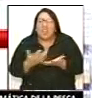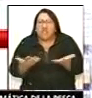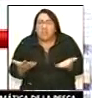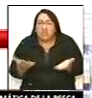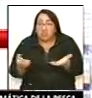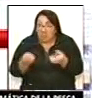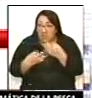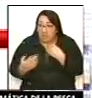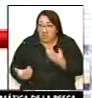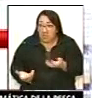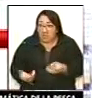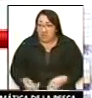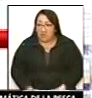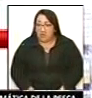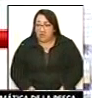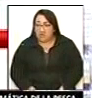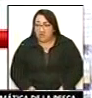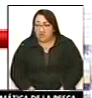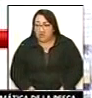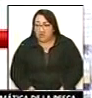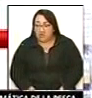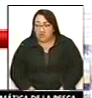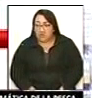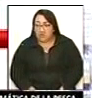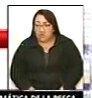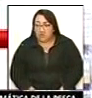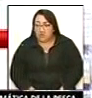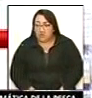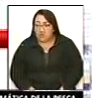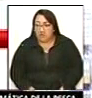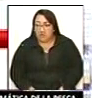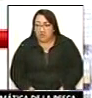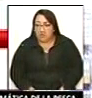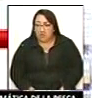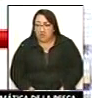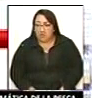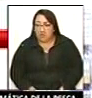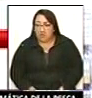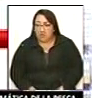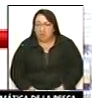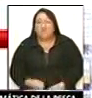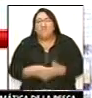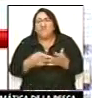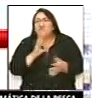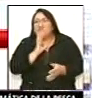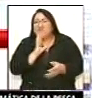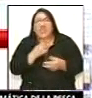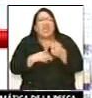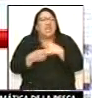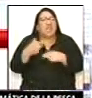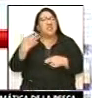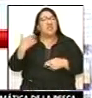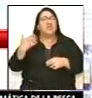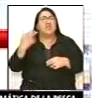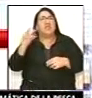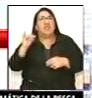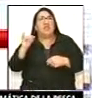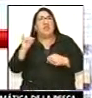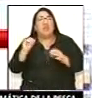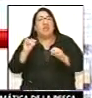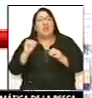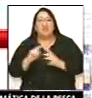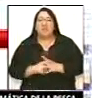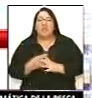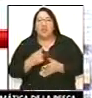podría explicárnoslo. Por supuesto, o sea, ¿de qué estamos hablando? O sea, regresamos a mi idea inicial.